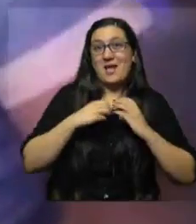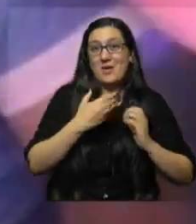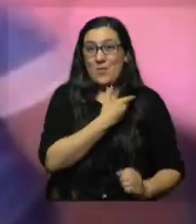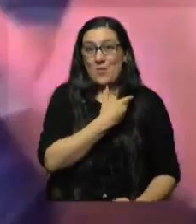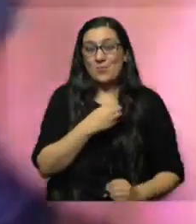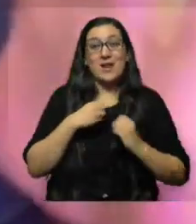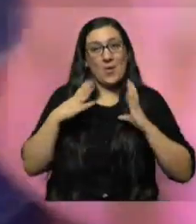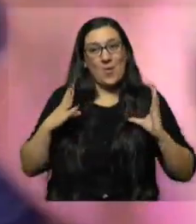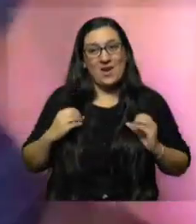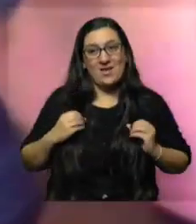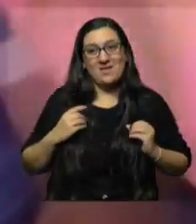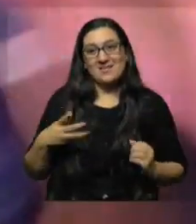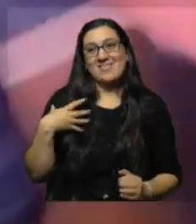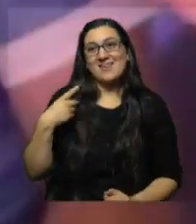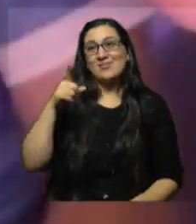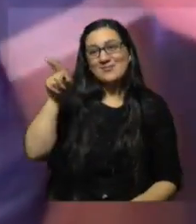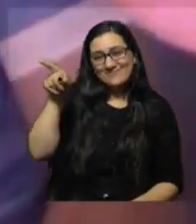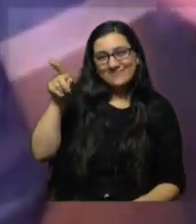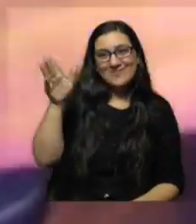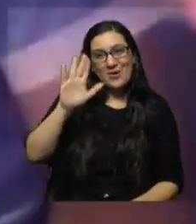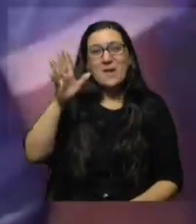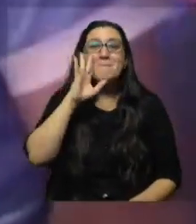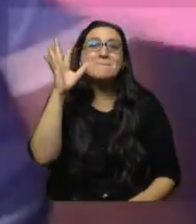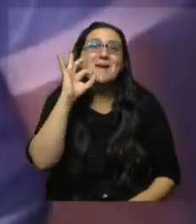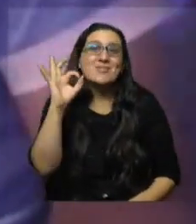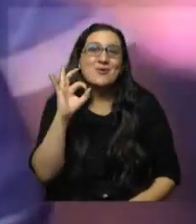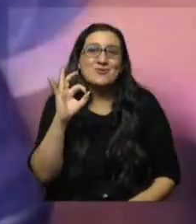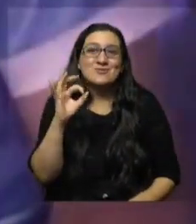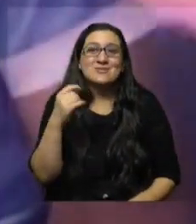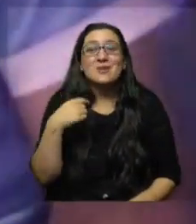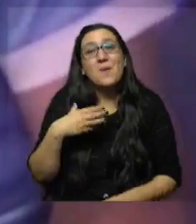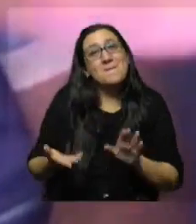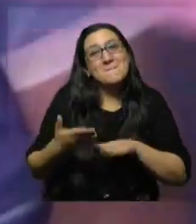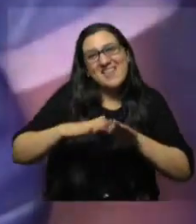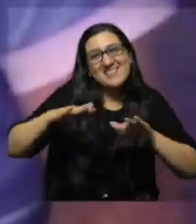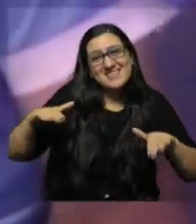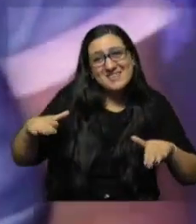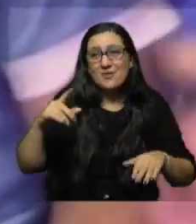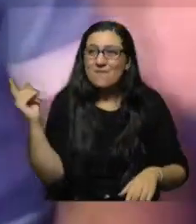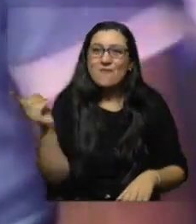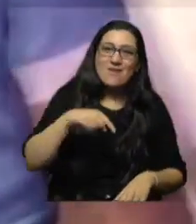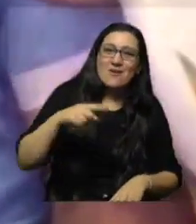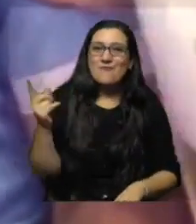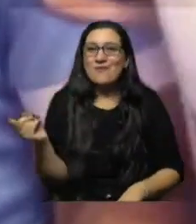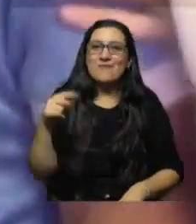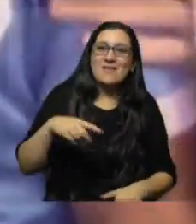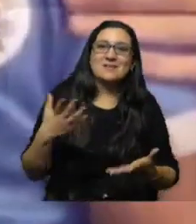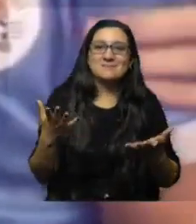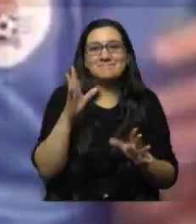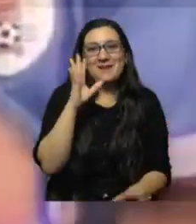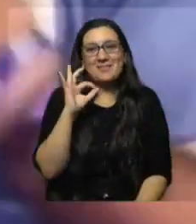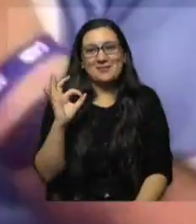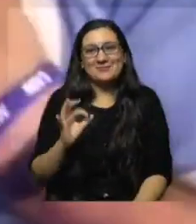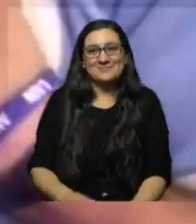anda. Hola. Perdón que estoy con más chico por allá, yendo y viniendo. Está muy